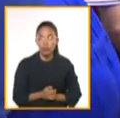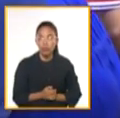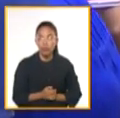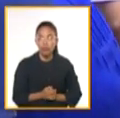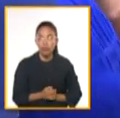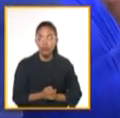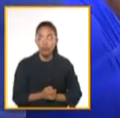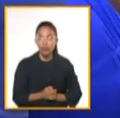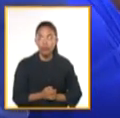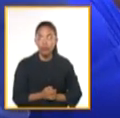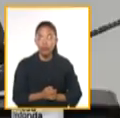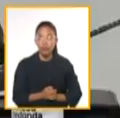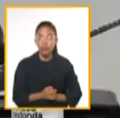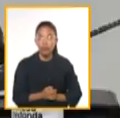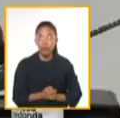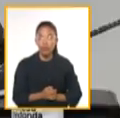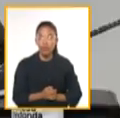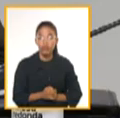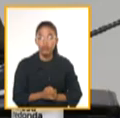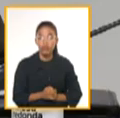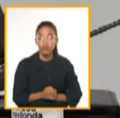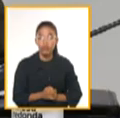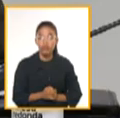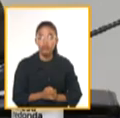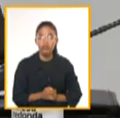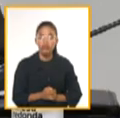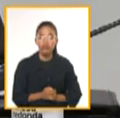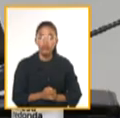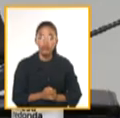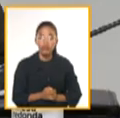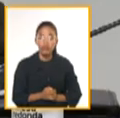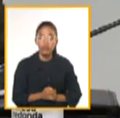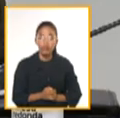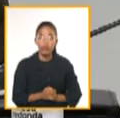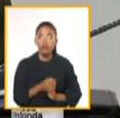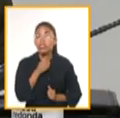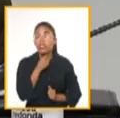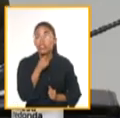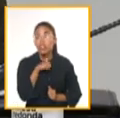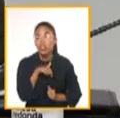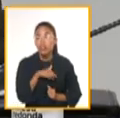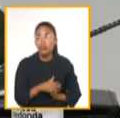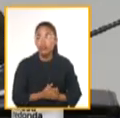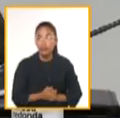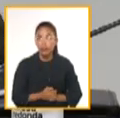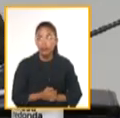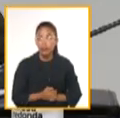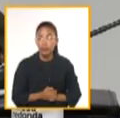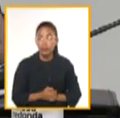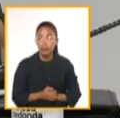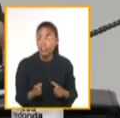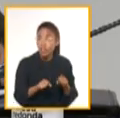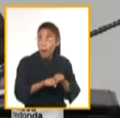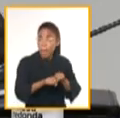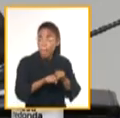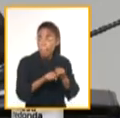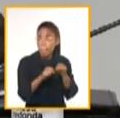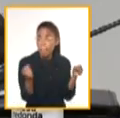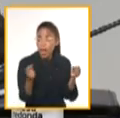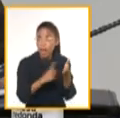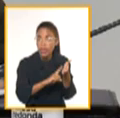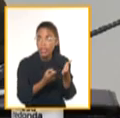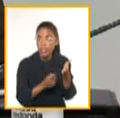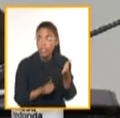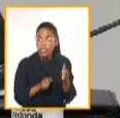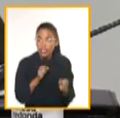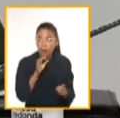de Noticias. Bueno, y por supuesto que la salida del Sistema Eléctrico Nacional activó los protocolos que tiene